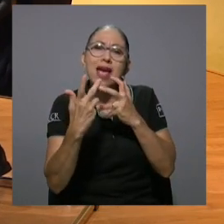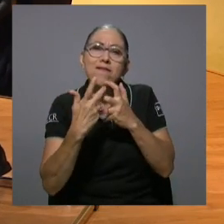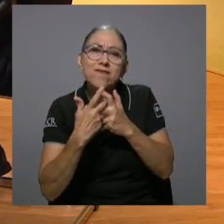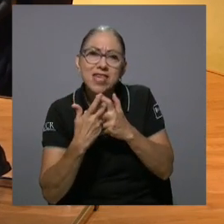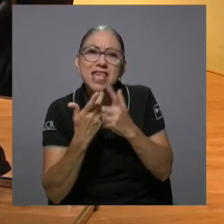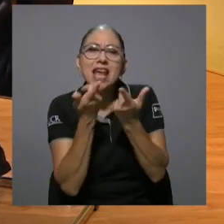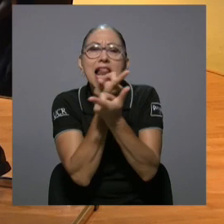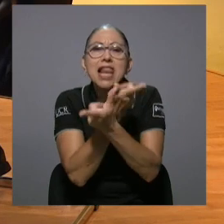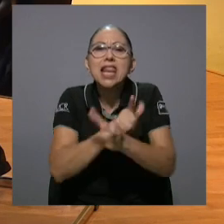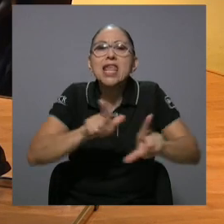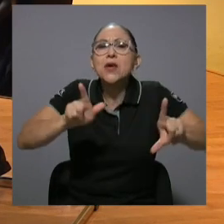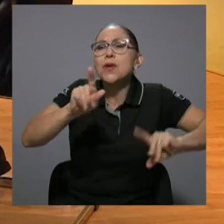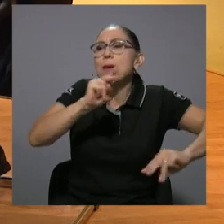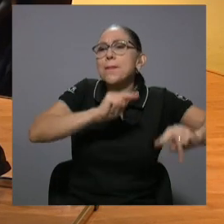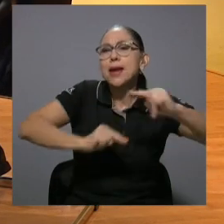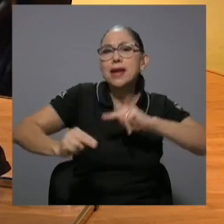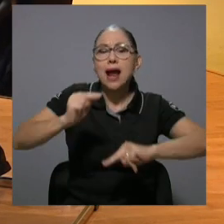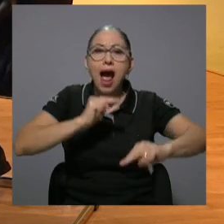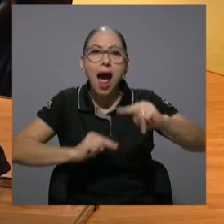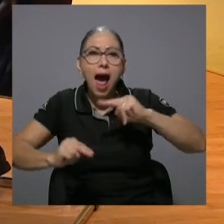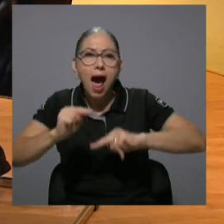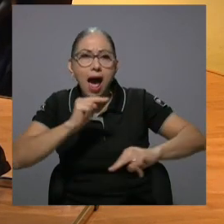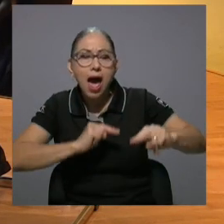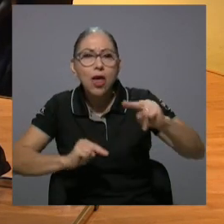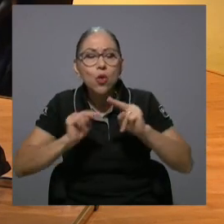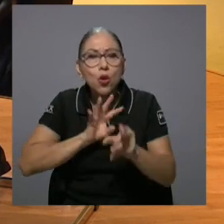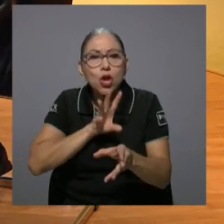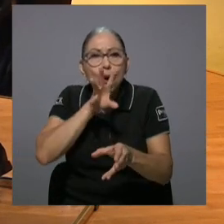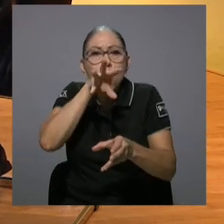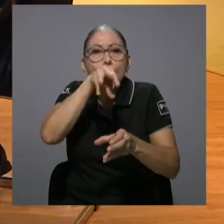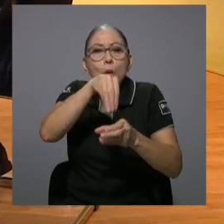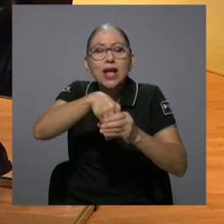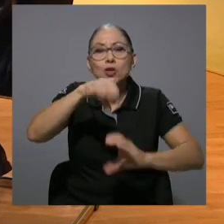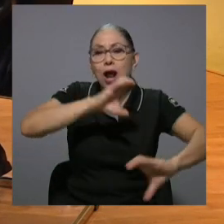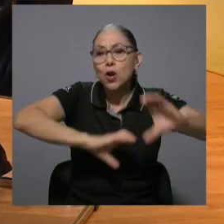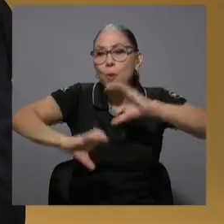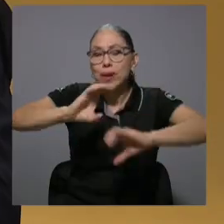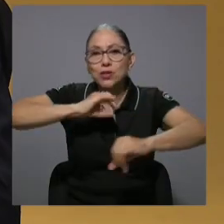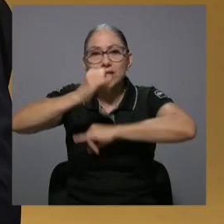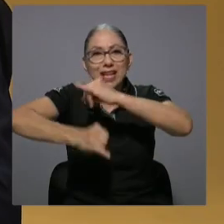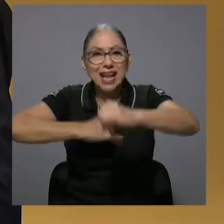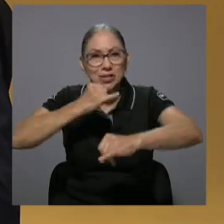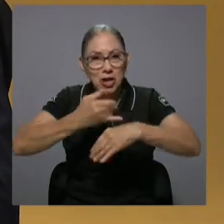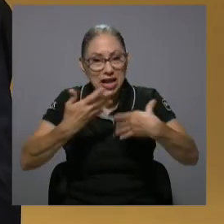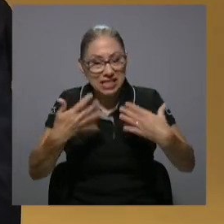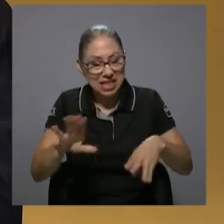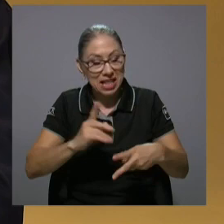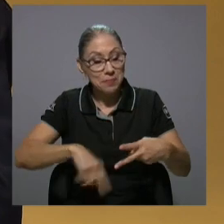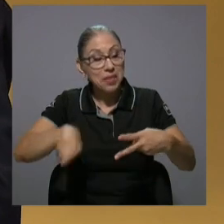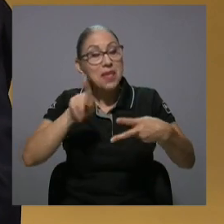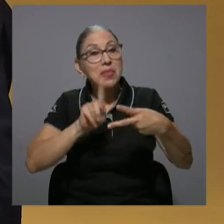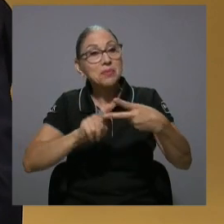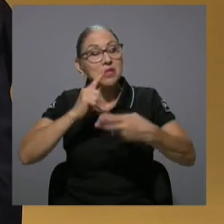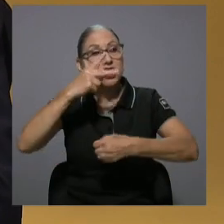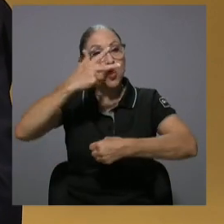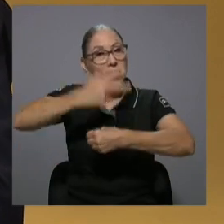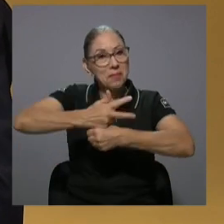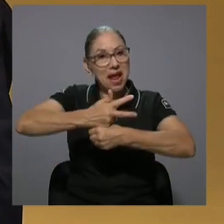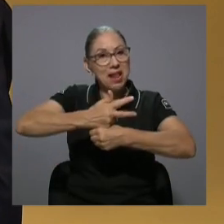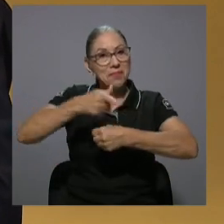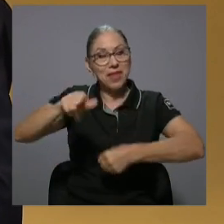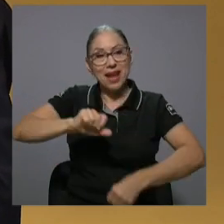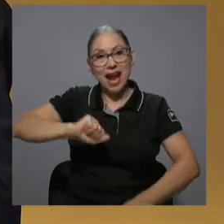la incorporación al comercio internacional, etc. Después siguió Guatemala, donde